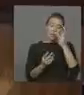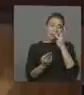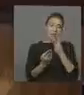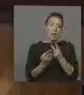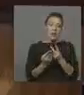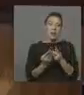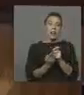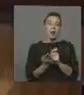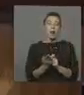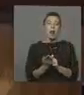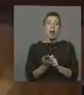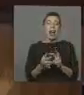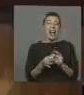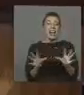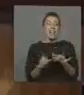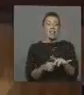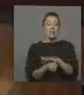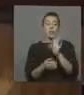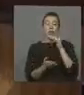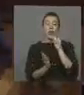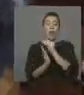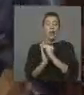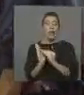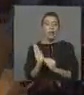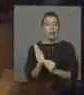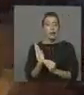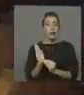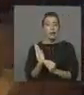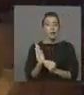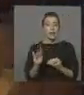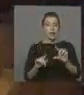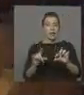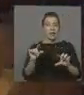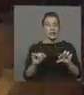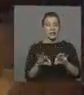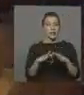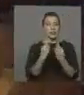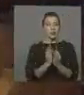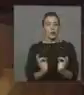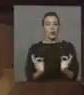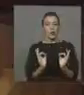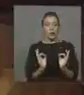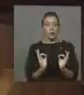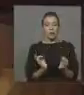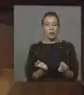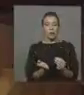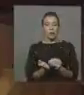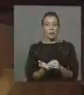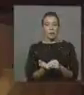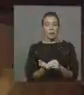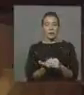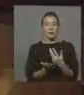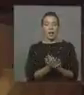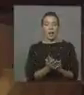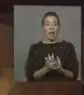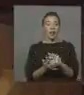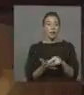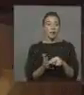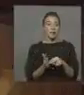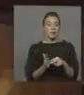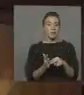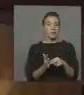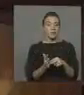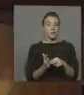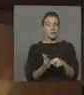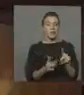de la situación, pues no existen registros estadísticos integrados, sumado a lo cual está la variable de